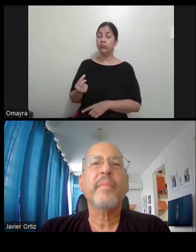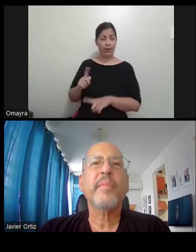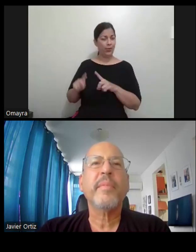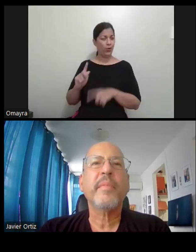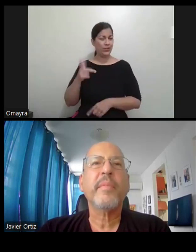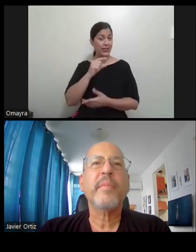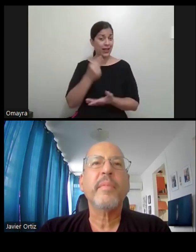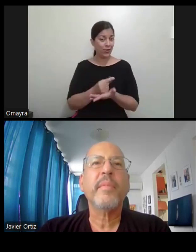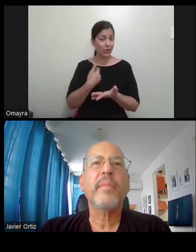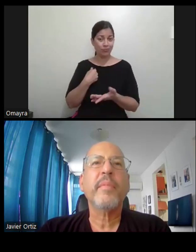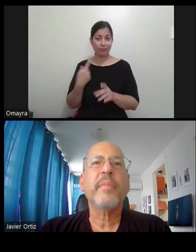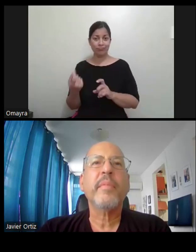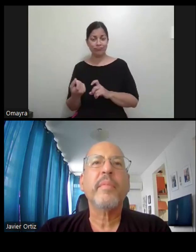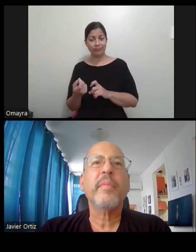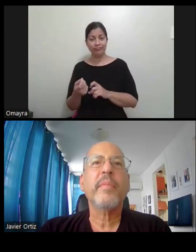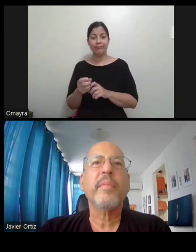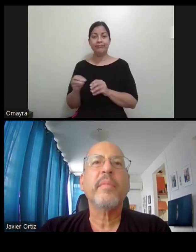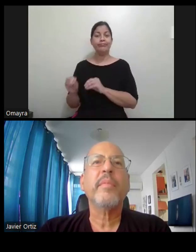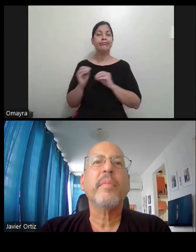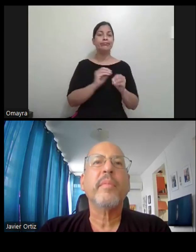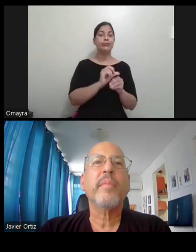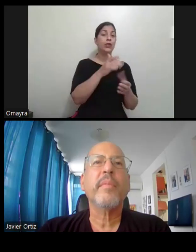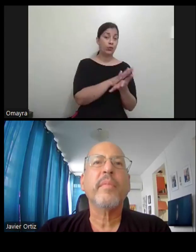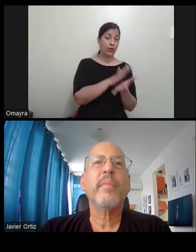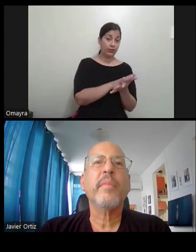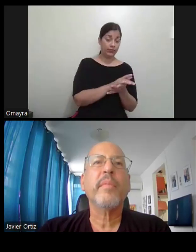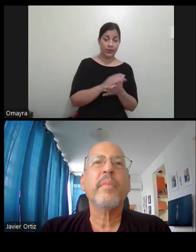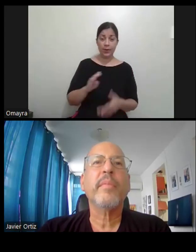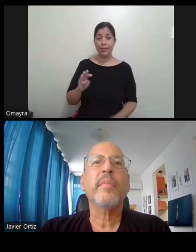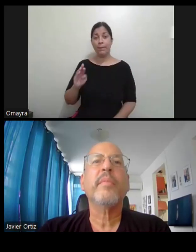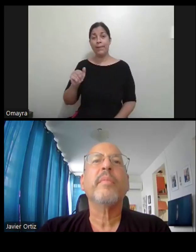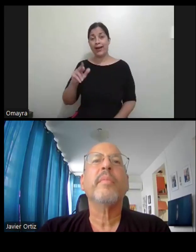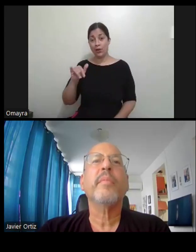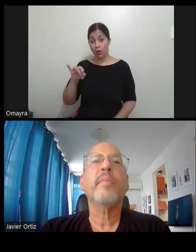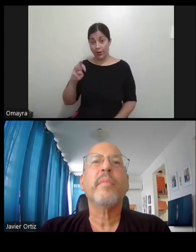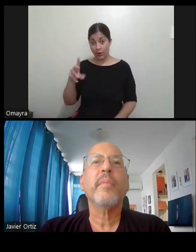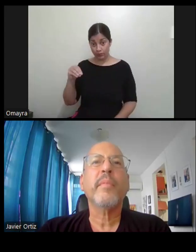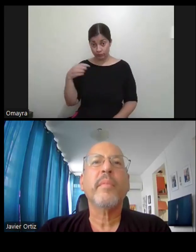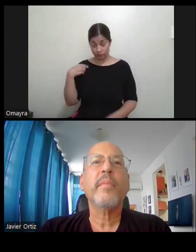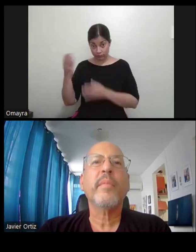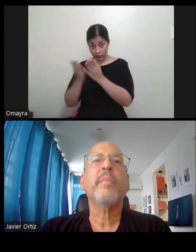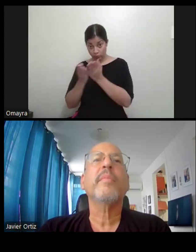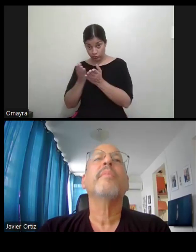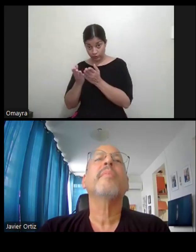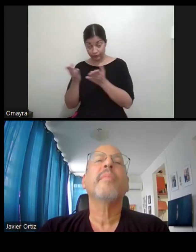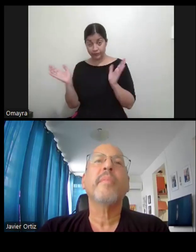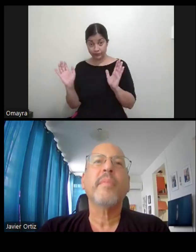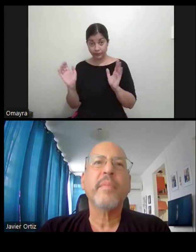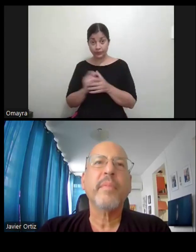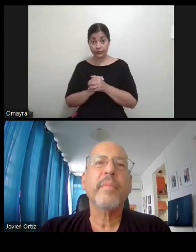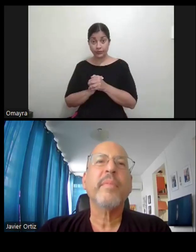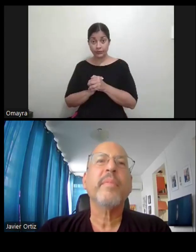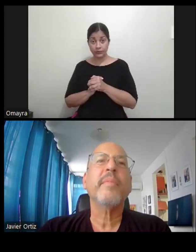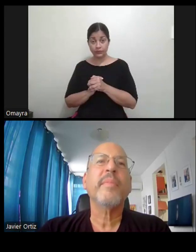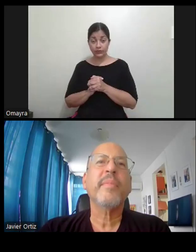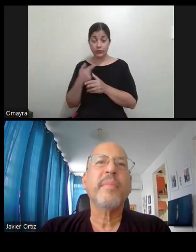me cambiaron de escuela, de Barrio Obrero en Santurce, yo soy de la República de Barrio Obrero, y